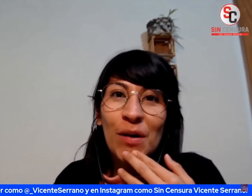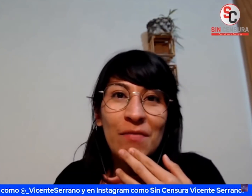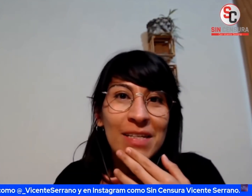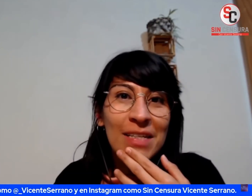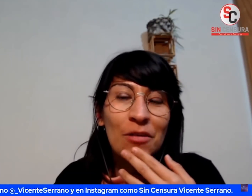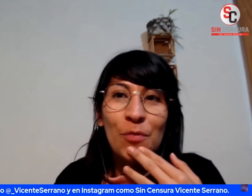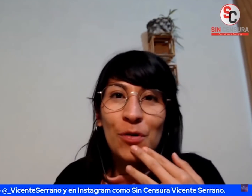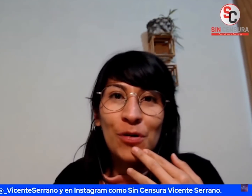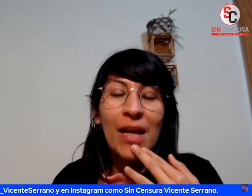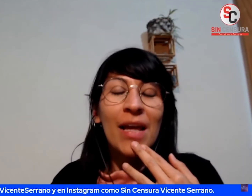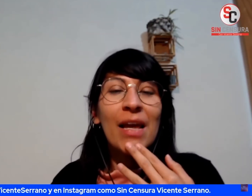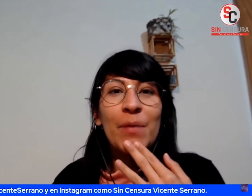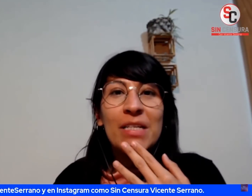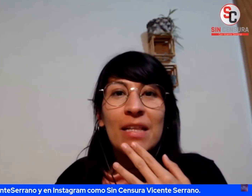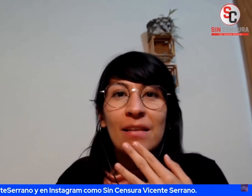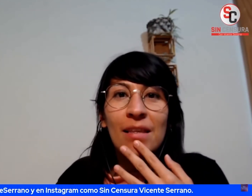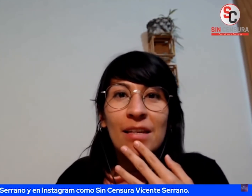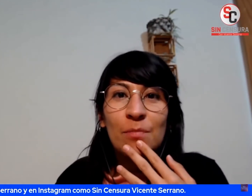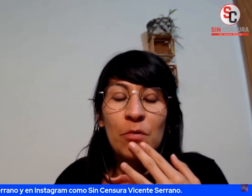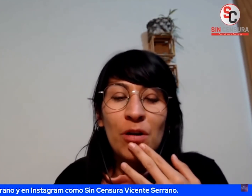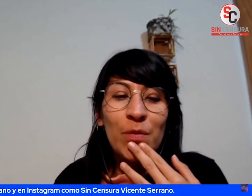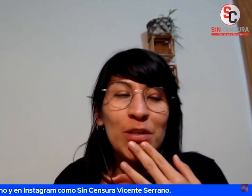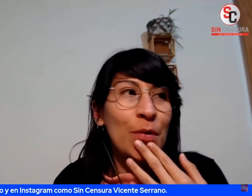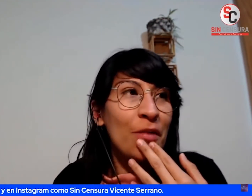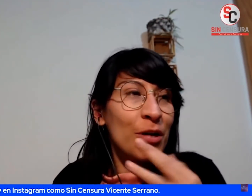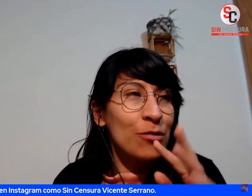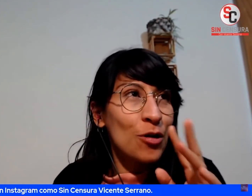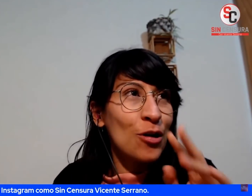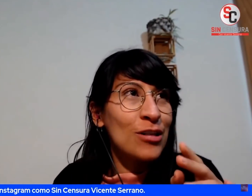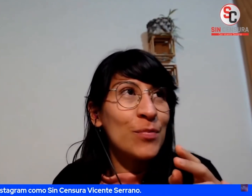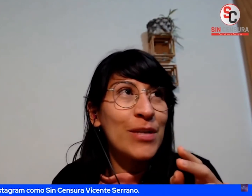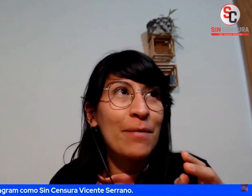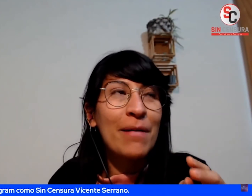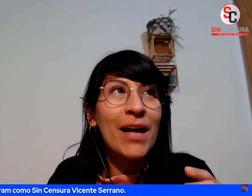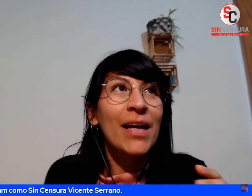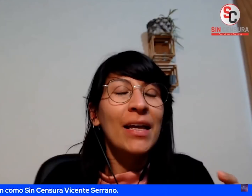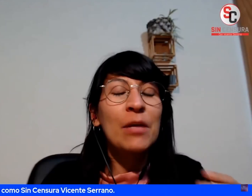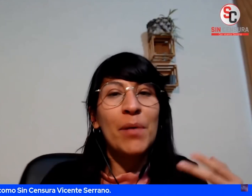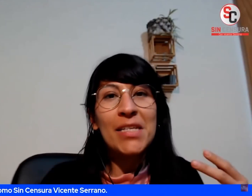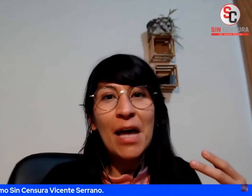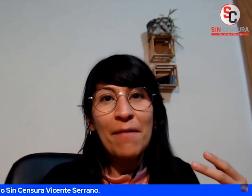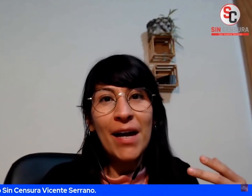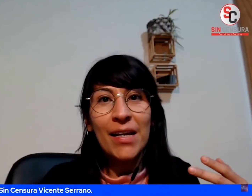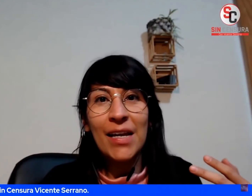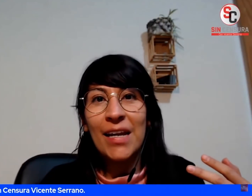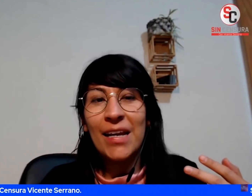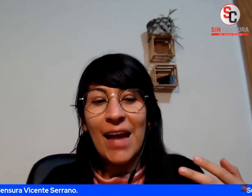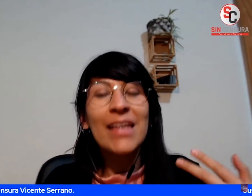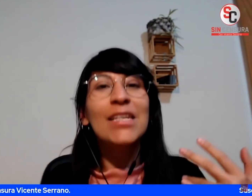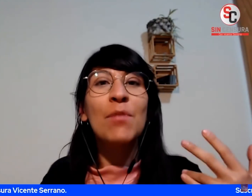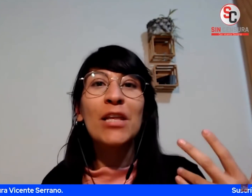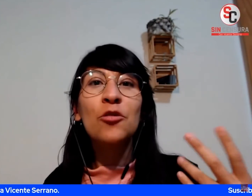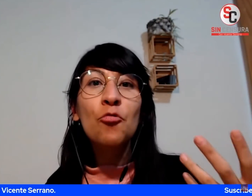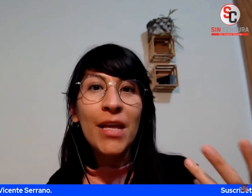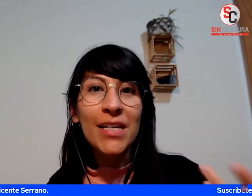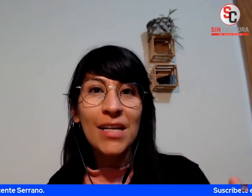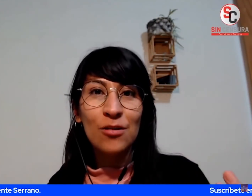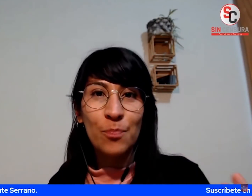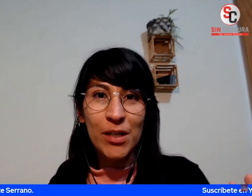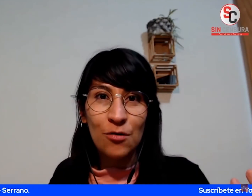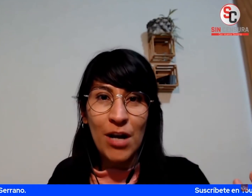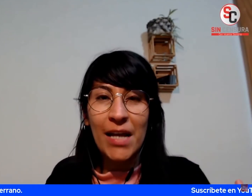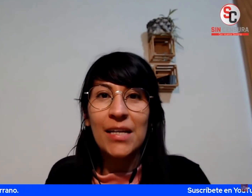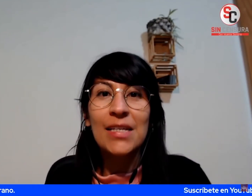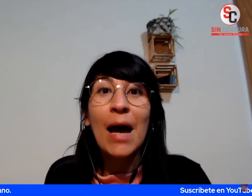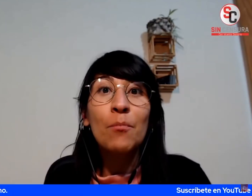México, las fotografías que se tomó con el presidente Andrés Manuel López Obrador, y justo yo los observaba y pensaba que hay similitudes